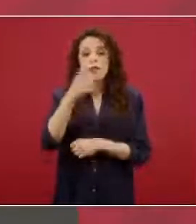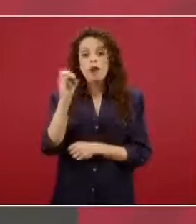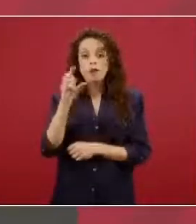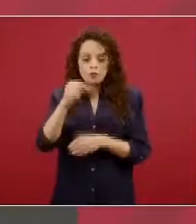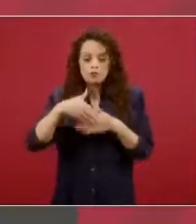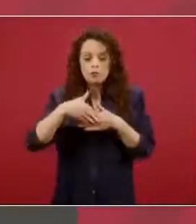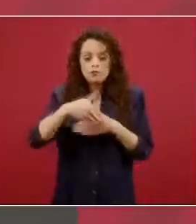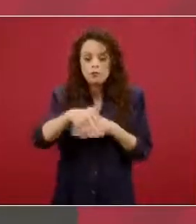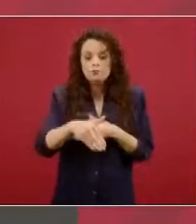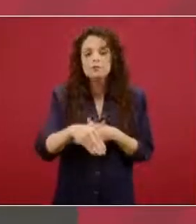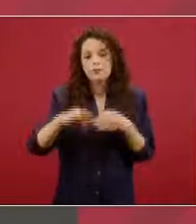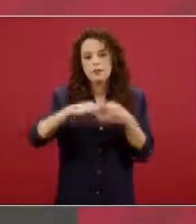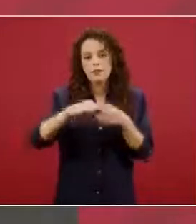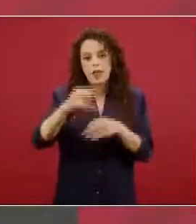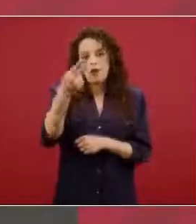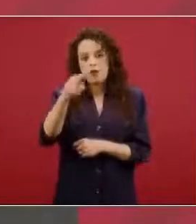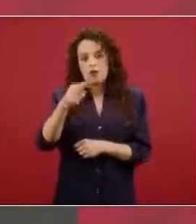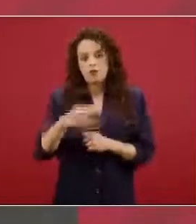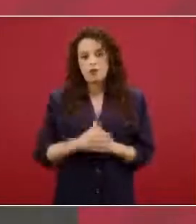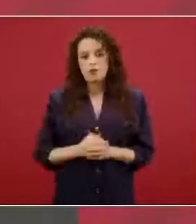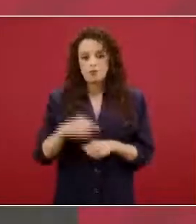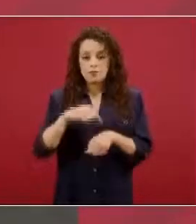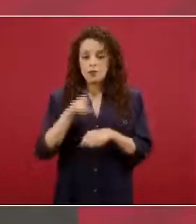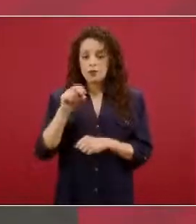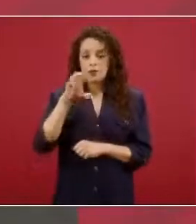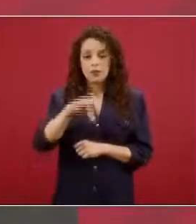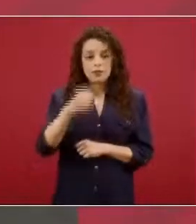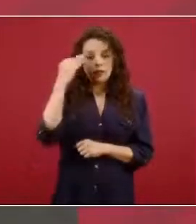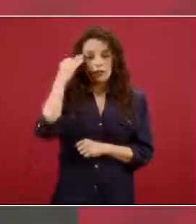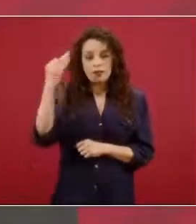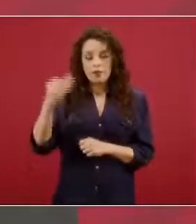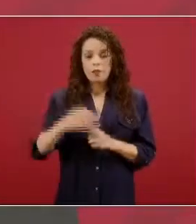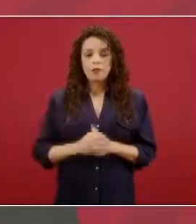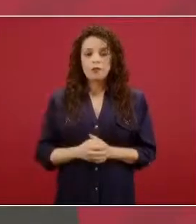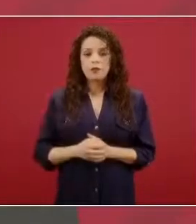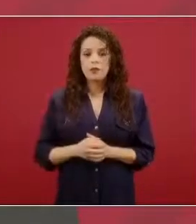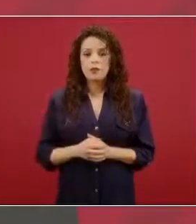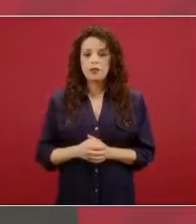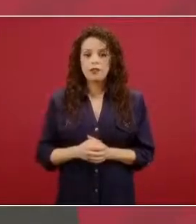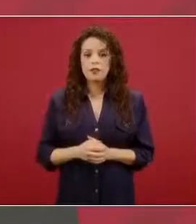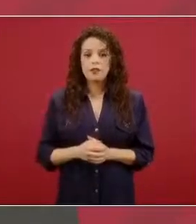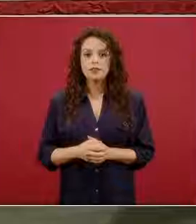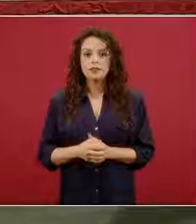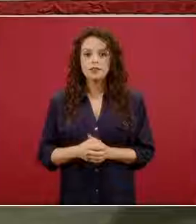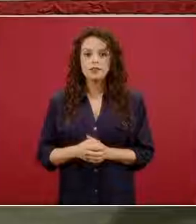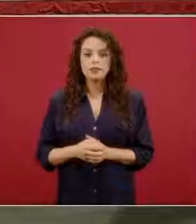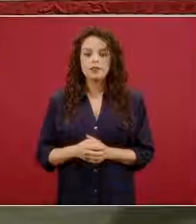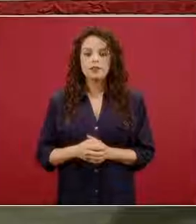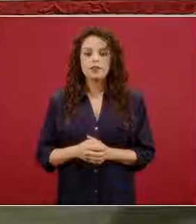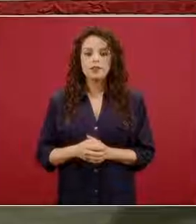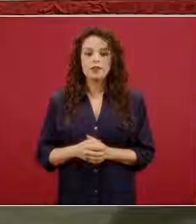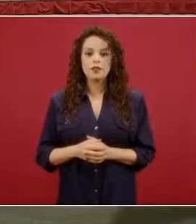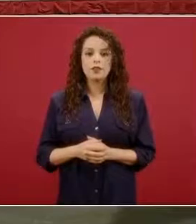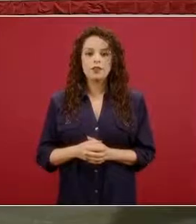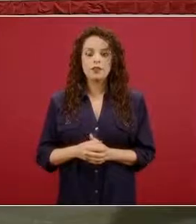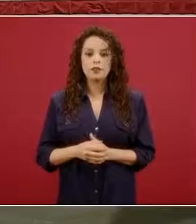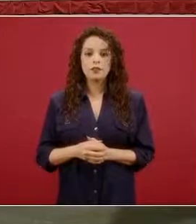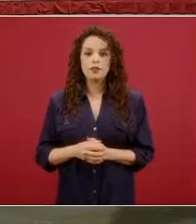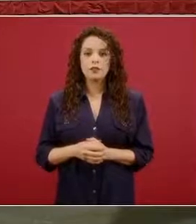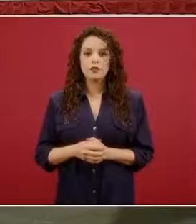cerca efectivamente de noviembre. Ya no nos va a dar tiempo. Pruebas donadas y pasan la